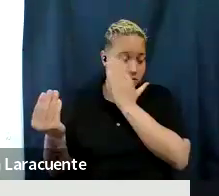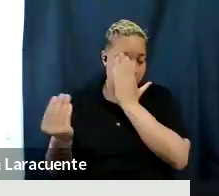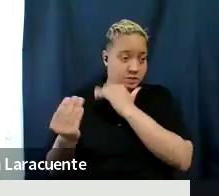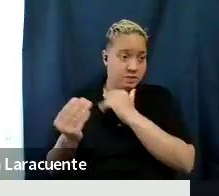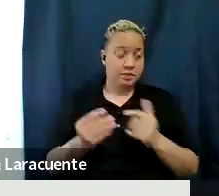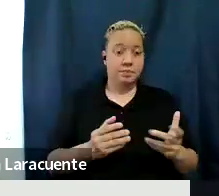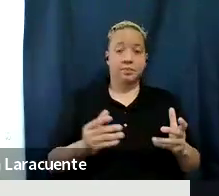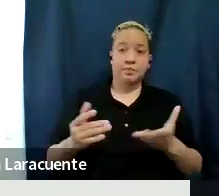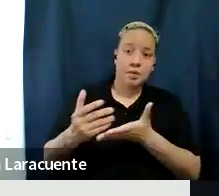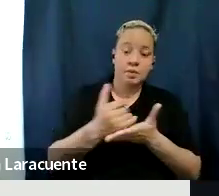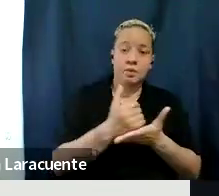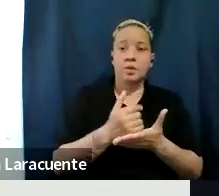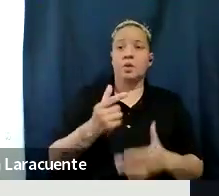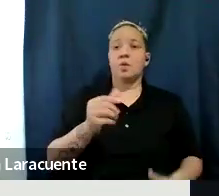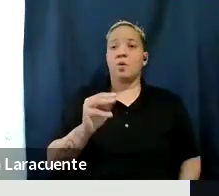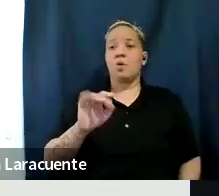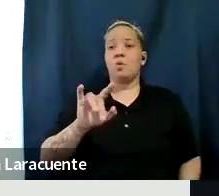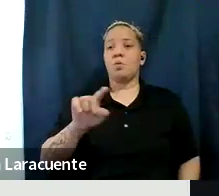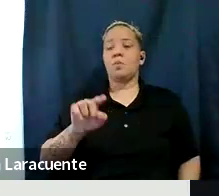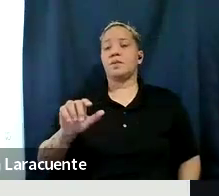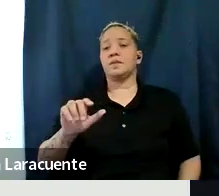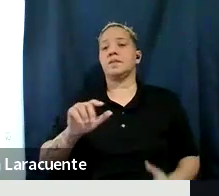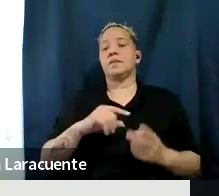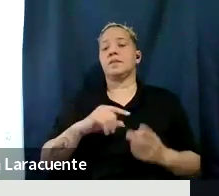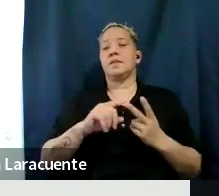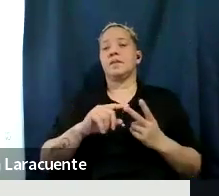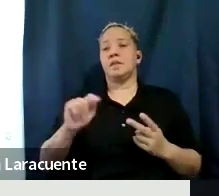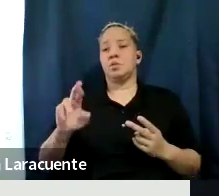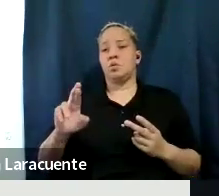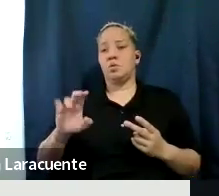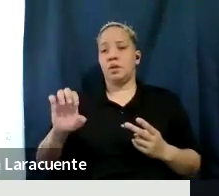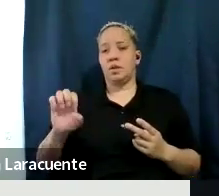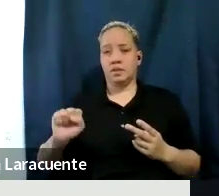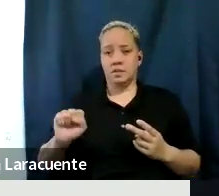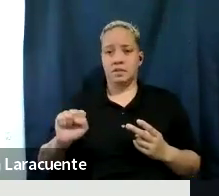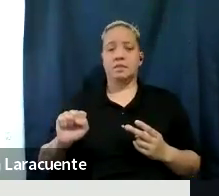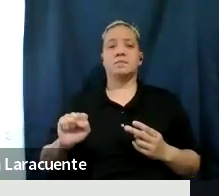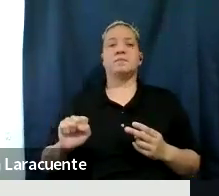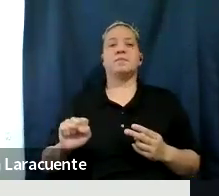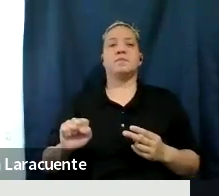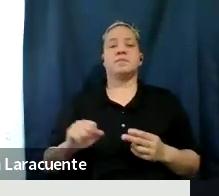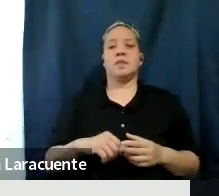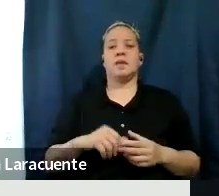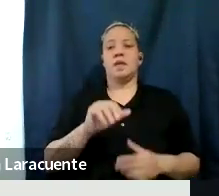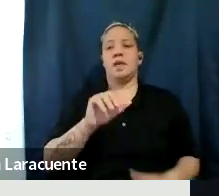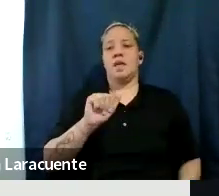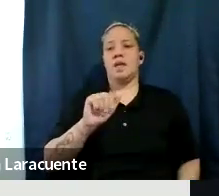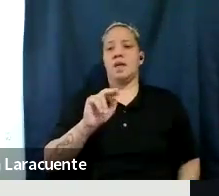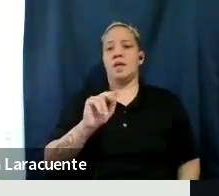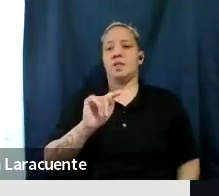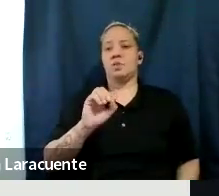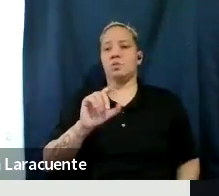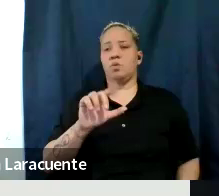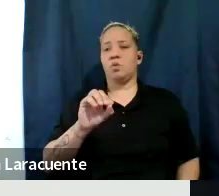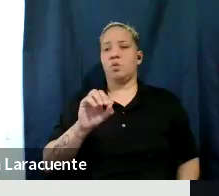reunido Gómez Tejera y Álvarez Torres para esa antología de verso y prosa, que les vuelvo a